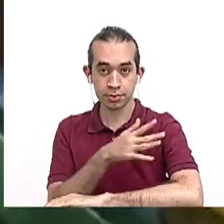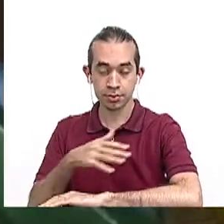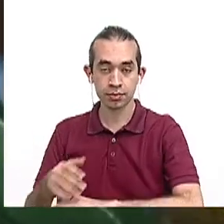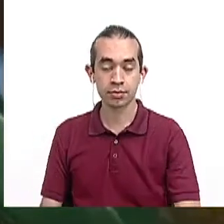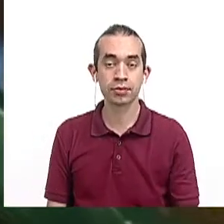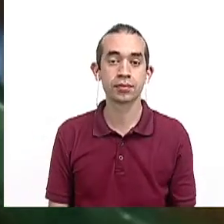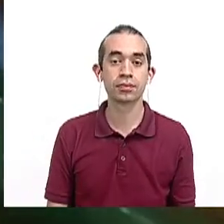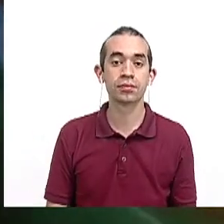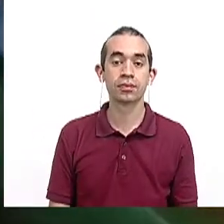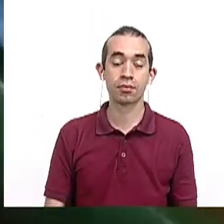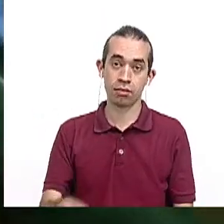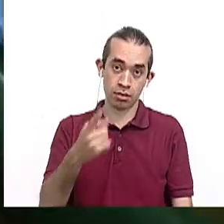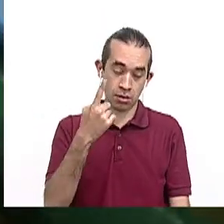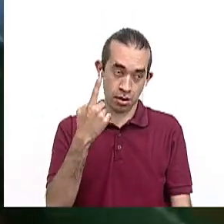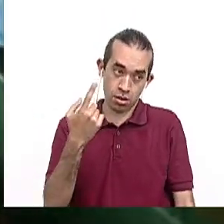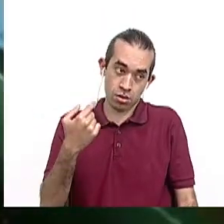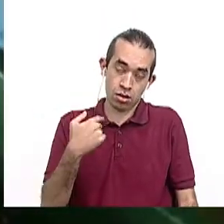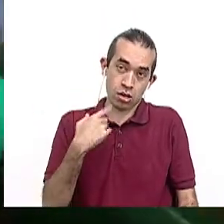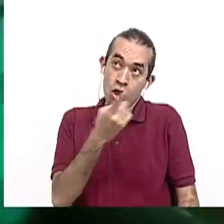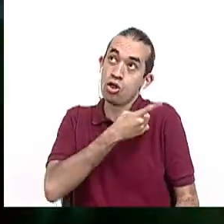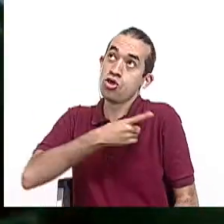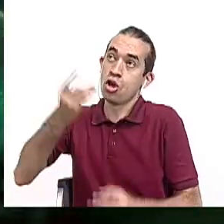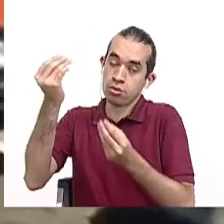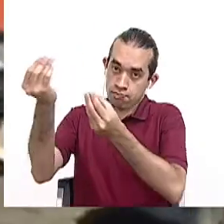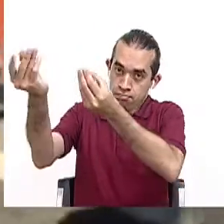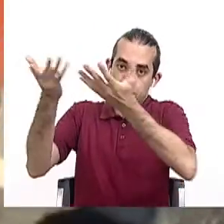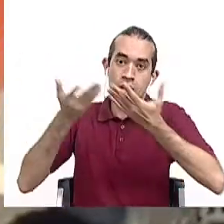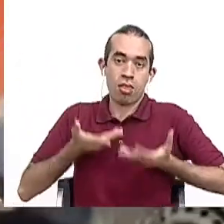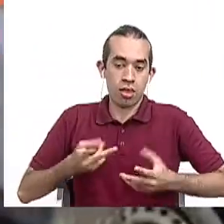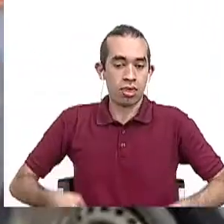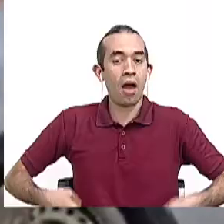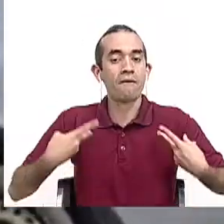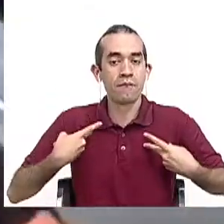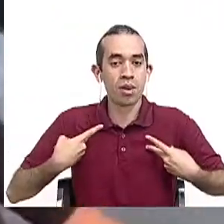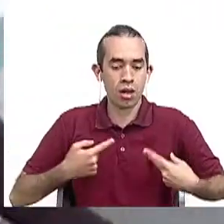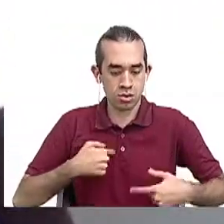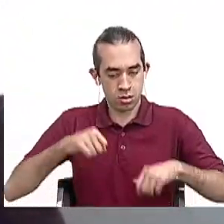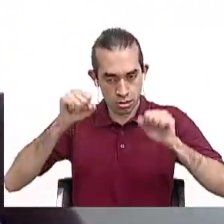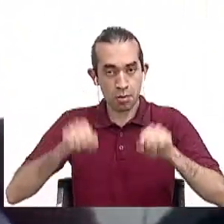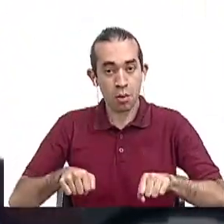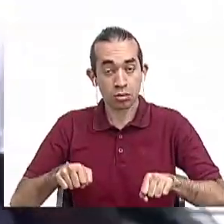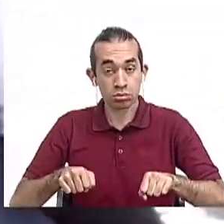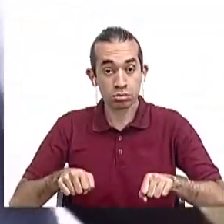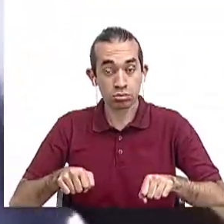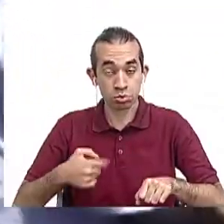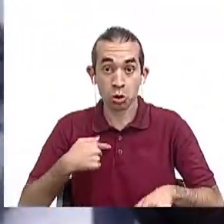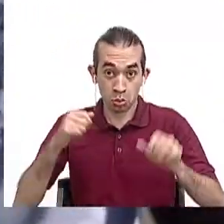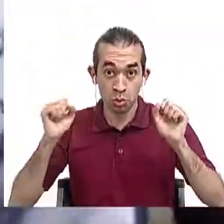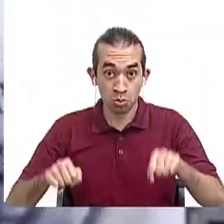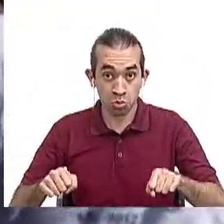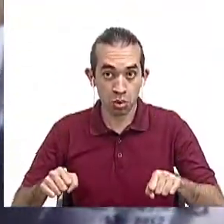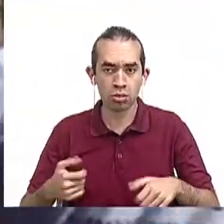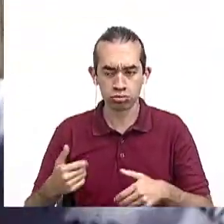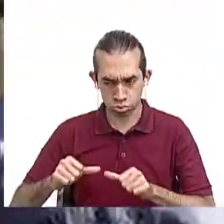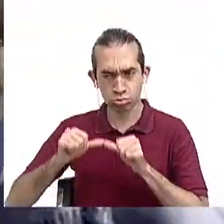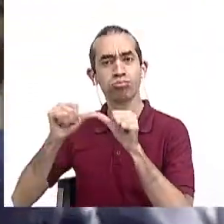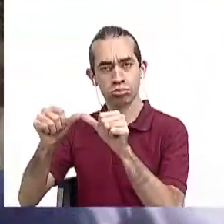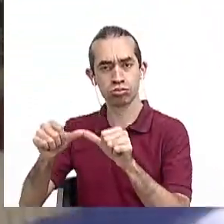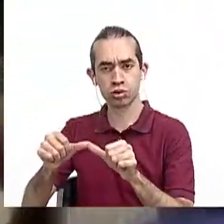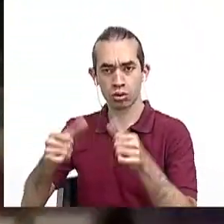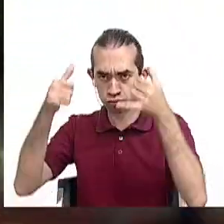Mientras tenga la posibilidad, Dios me preste vida, mientras yo pueda, yo lo haría.